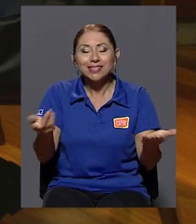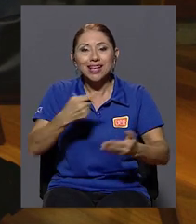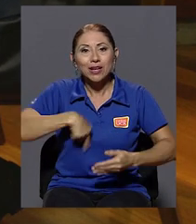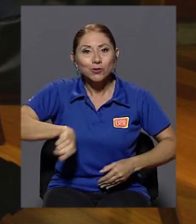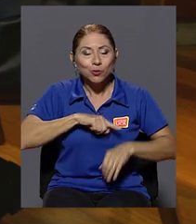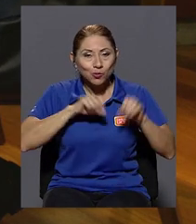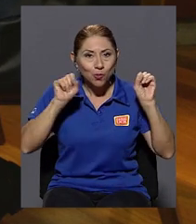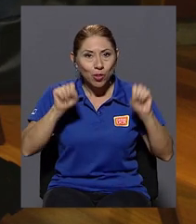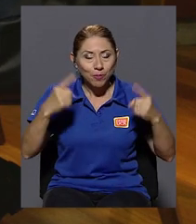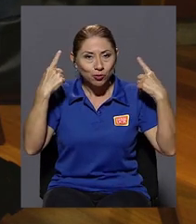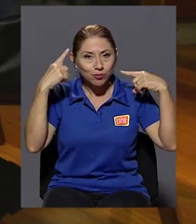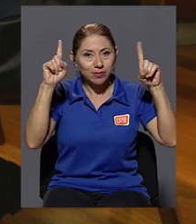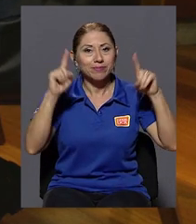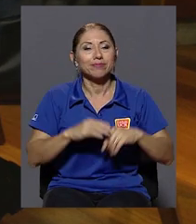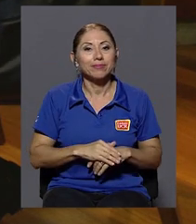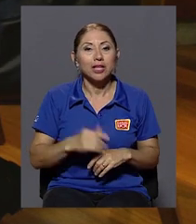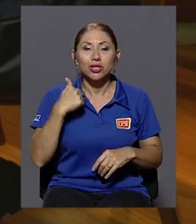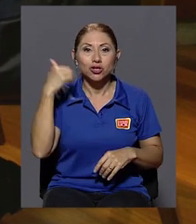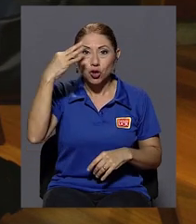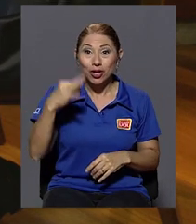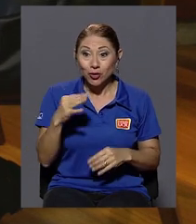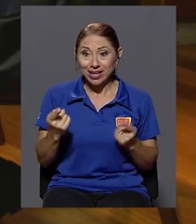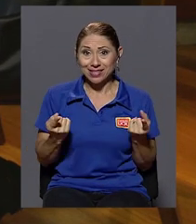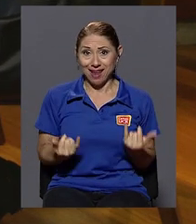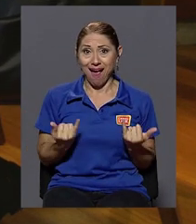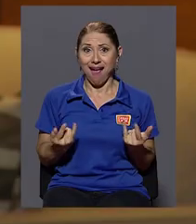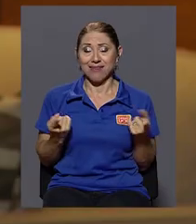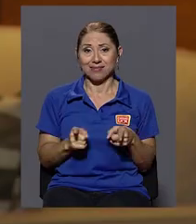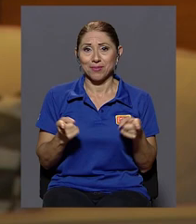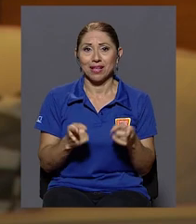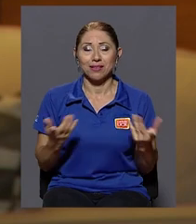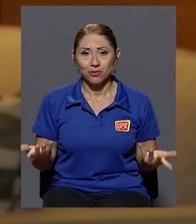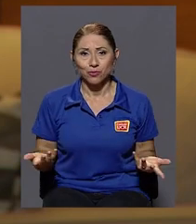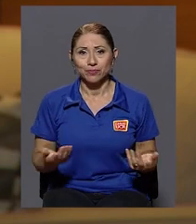concretamente podemos desarrollar. Y yo creo que esto está pasando.